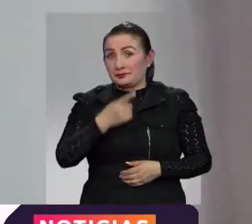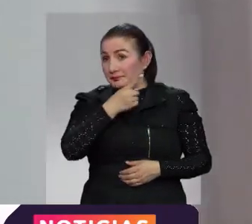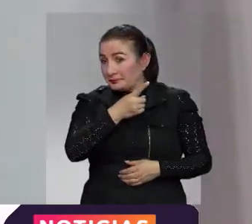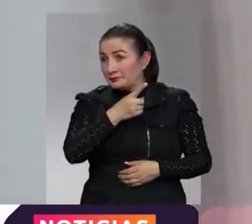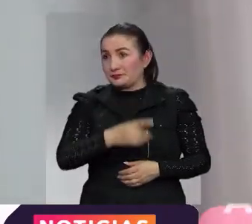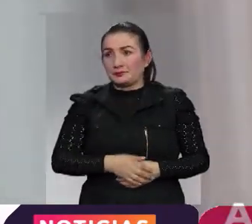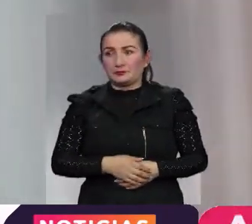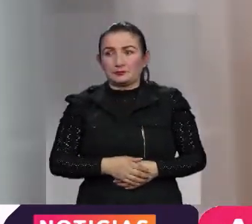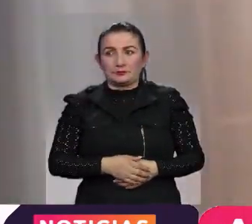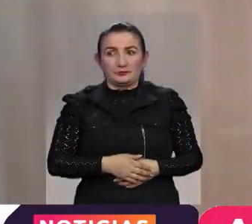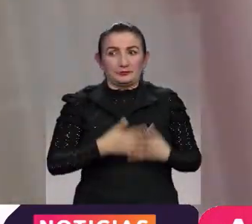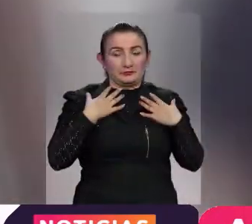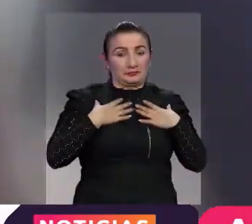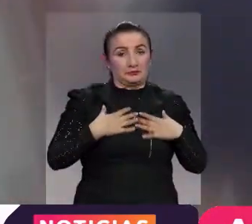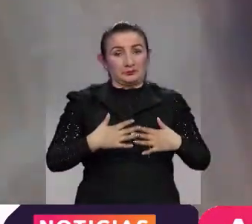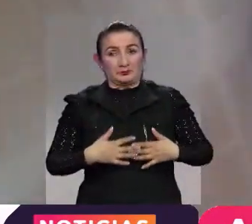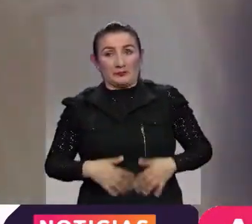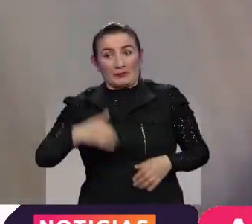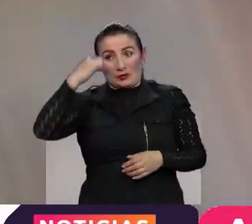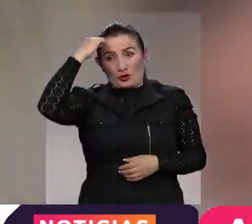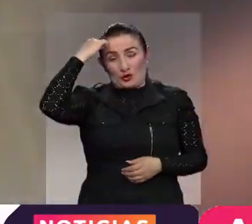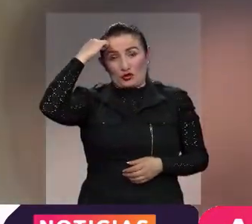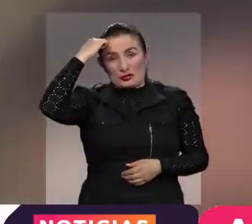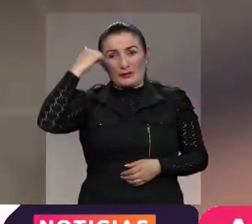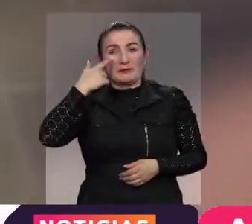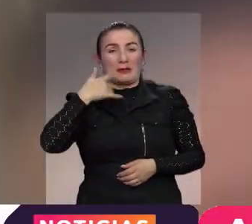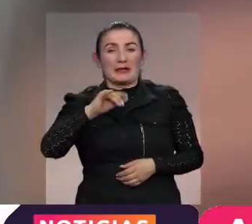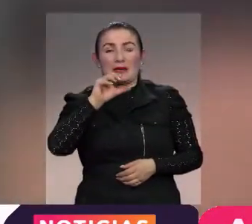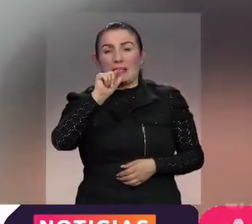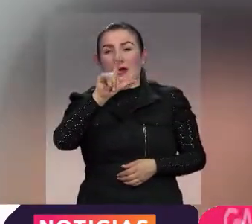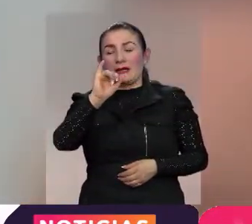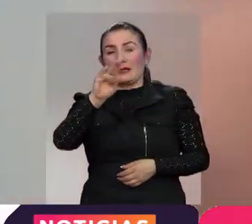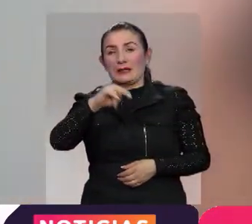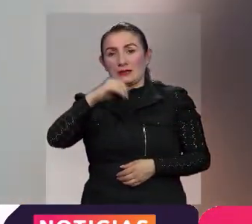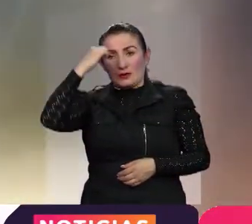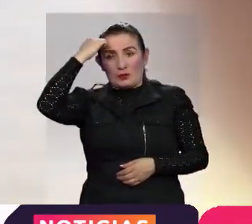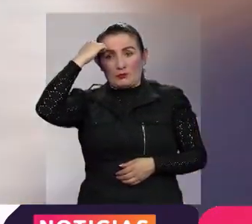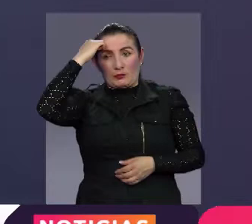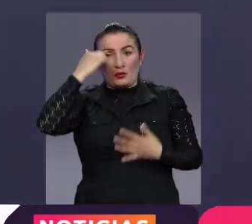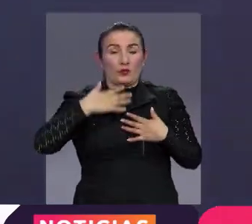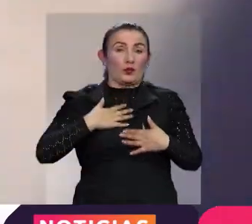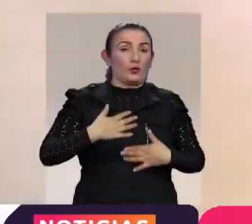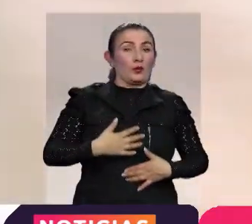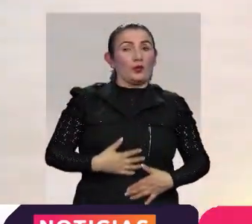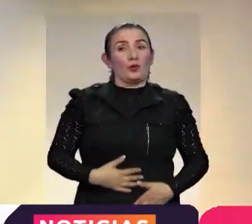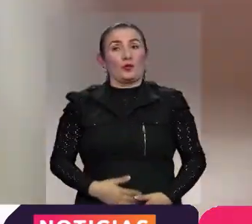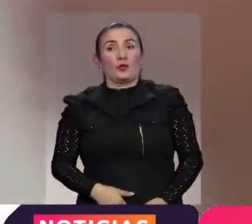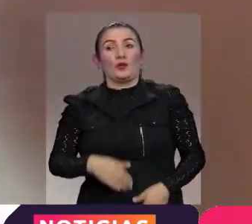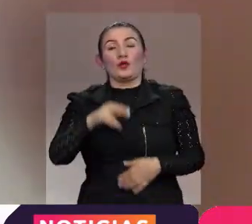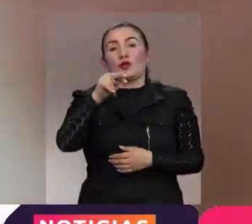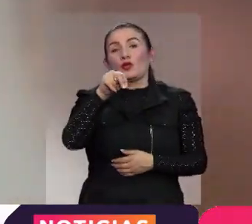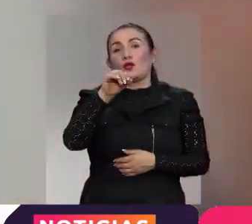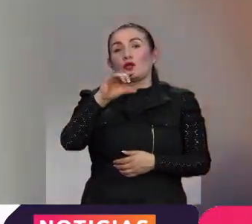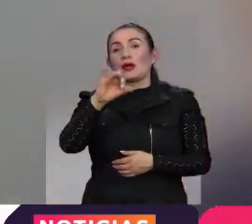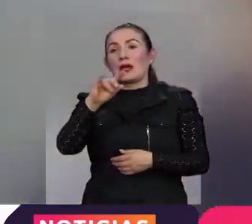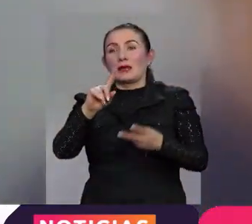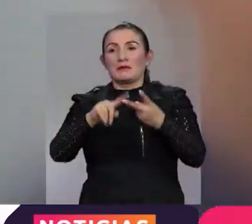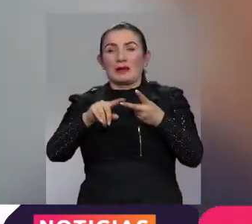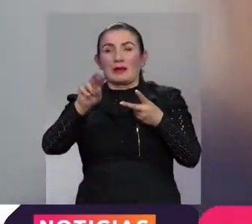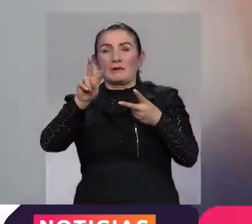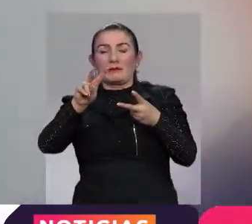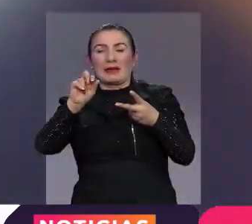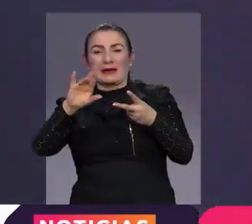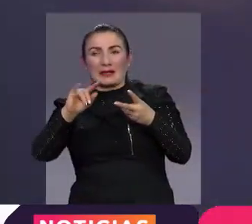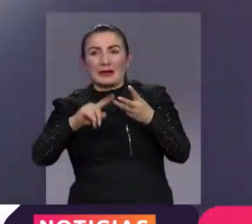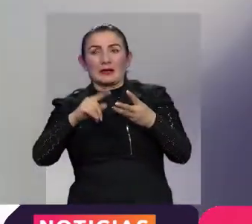y vestido para aparentar ser docente, alias El Profe se camuflaba en los municipios de Nocaima y Vergara, Cundinamarca,